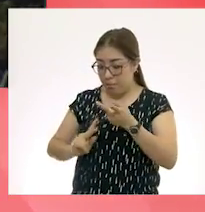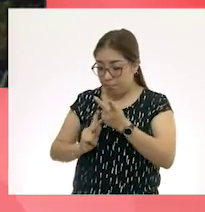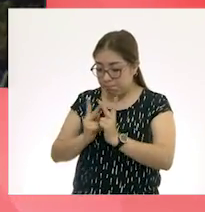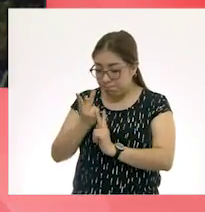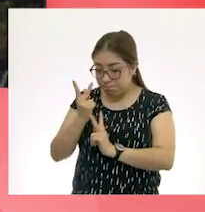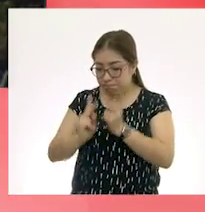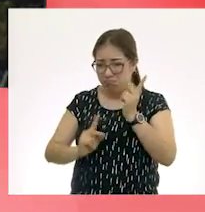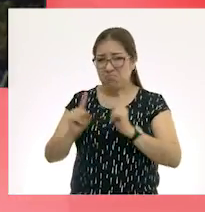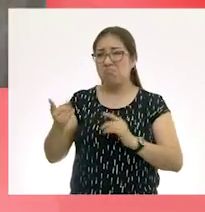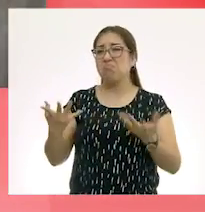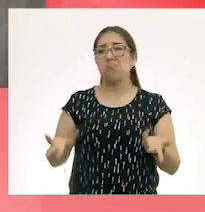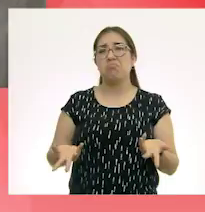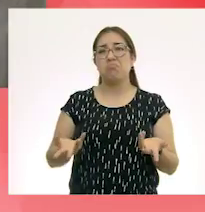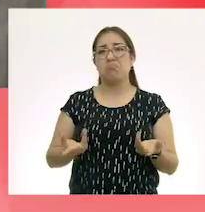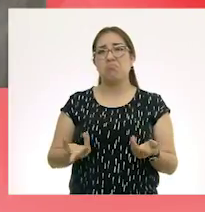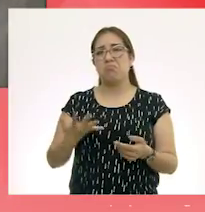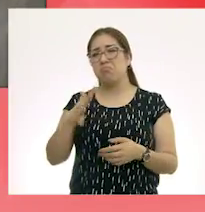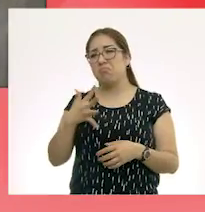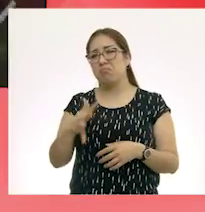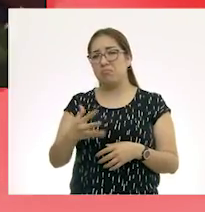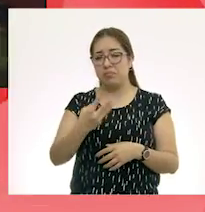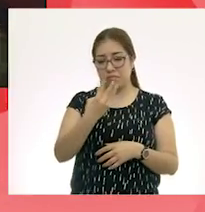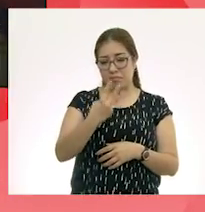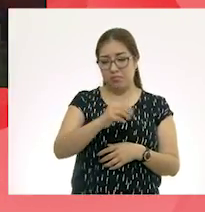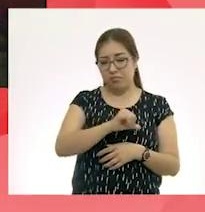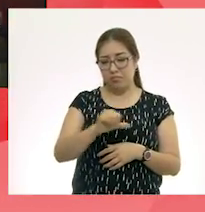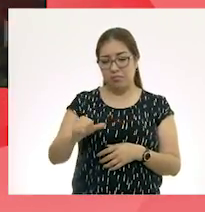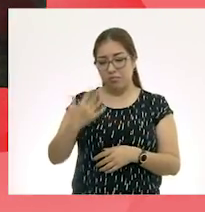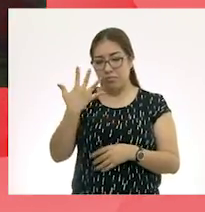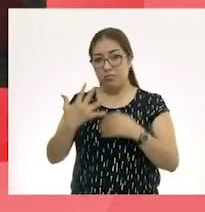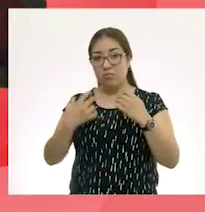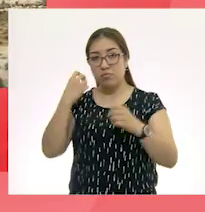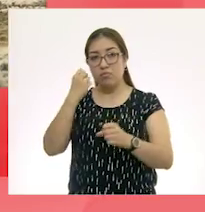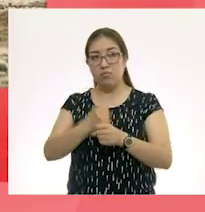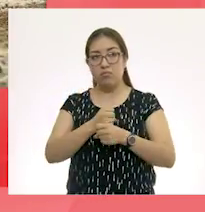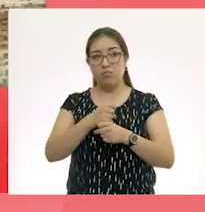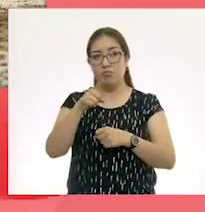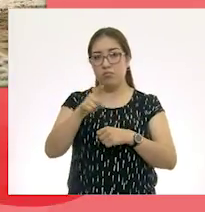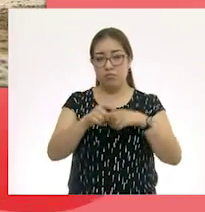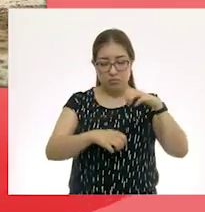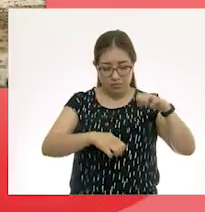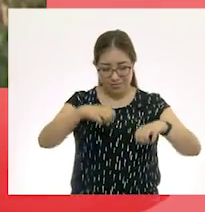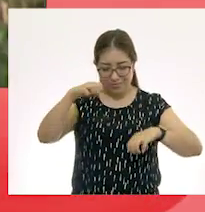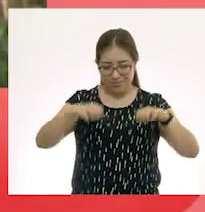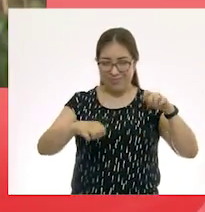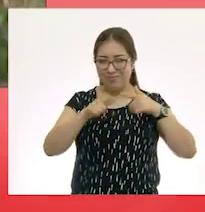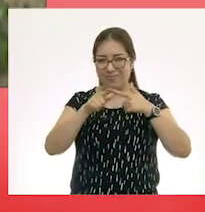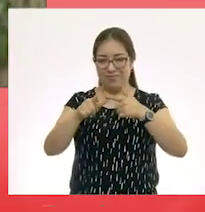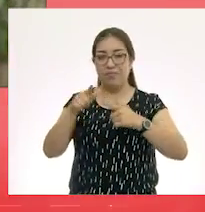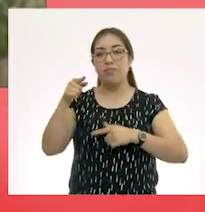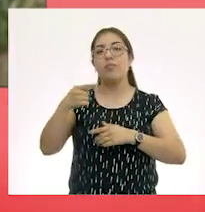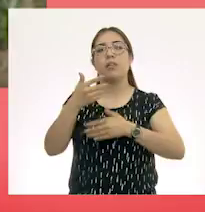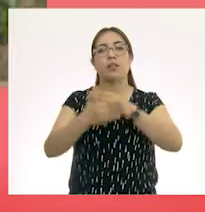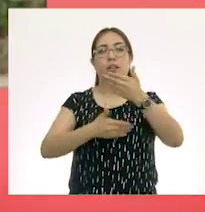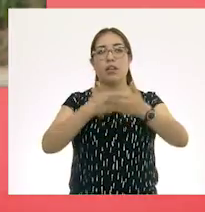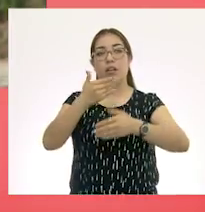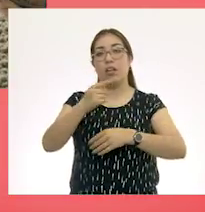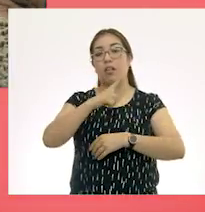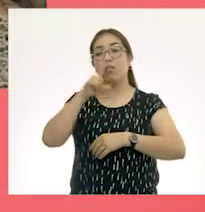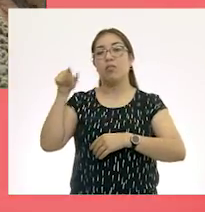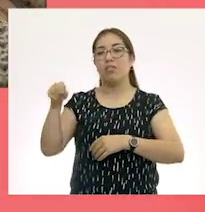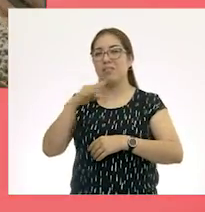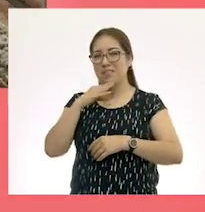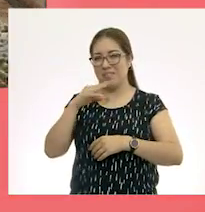aproximadamente de 3 a 5 años. Aquí tenemos la reproducción de las plantas madre.